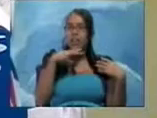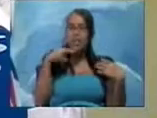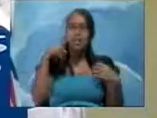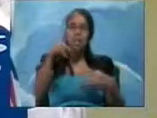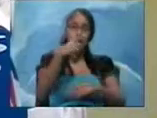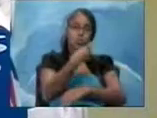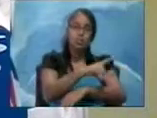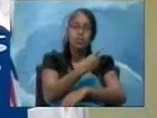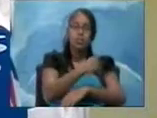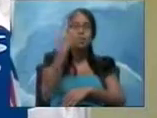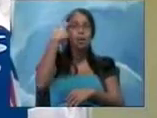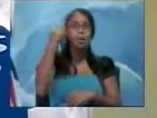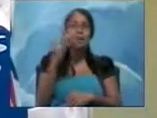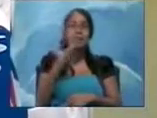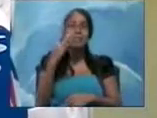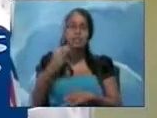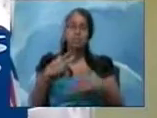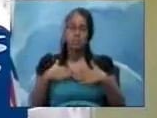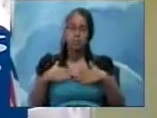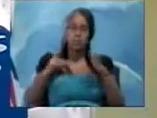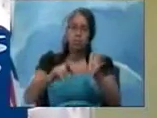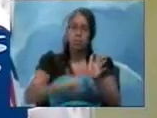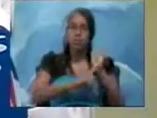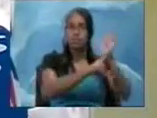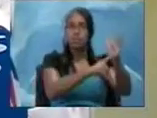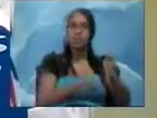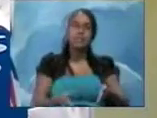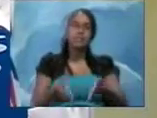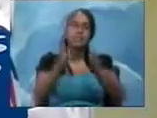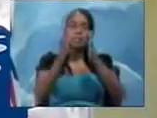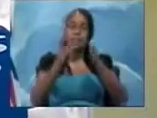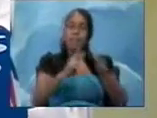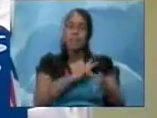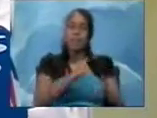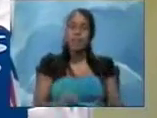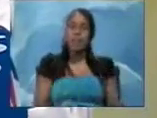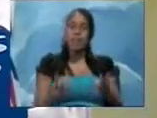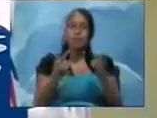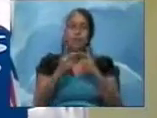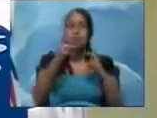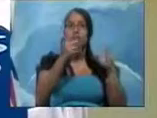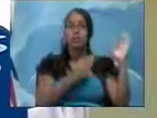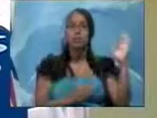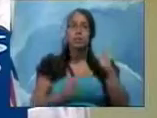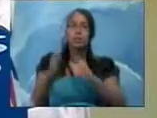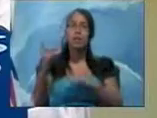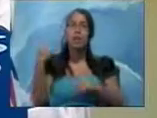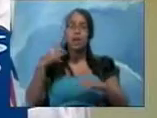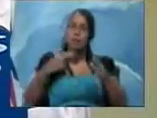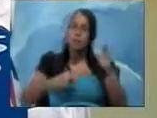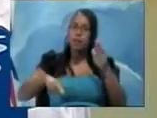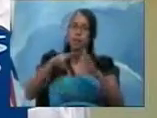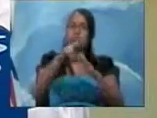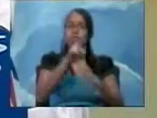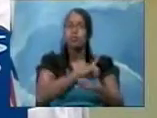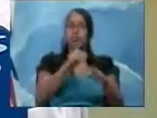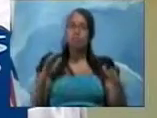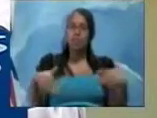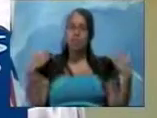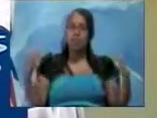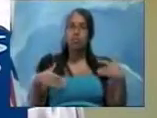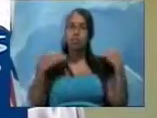siempre me mostrarás la senda de la vida y vuelve y repite En tu presencia hay plenitud de gozo hermano que